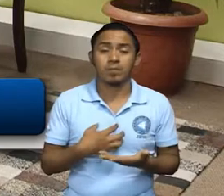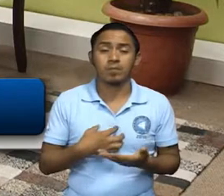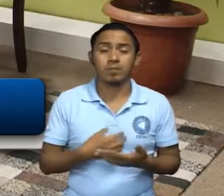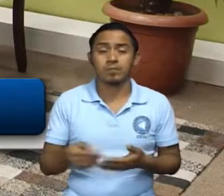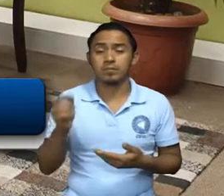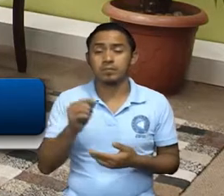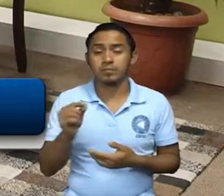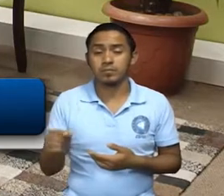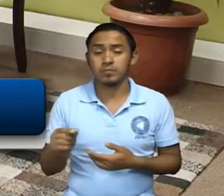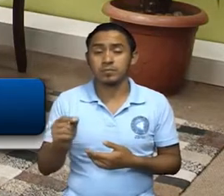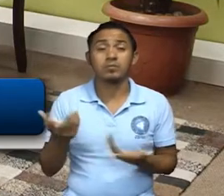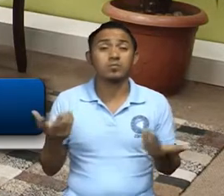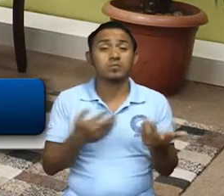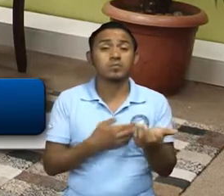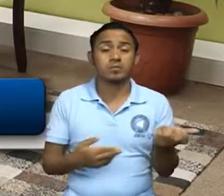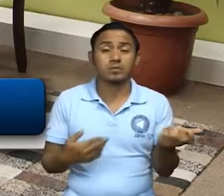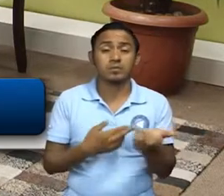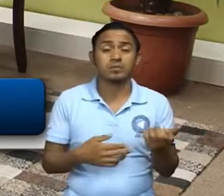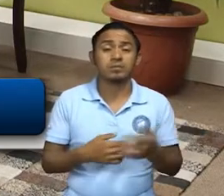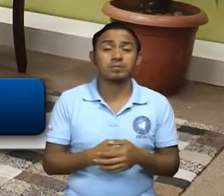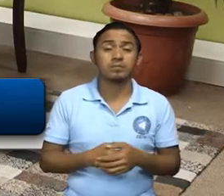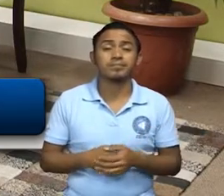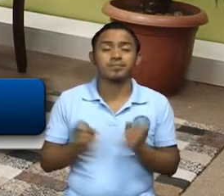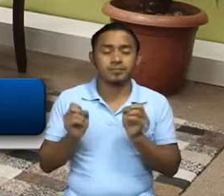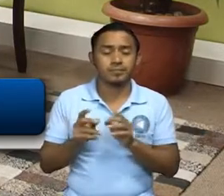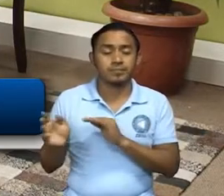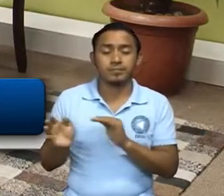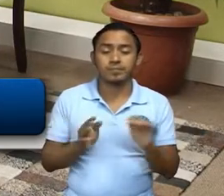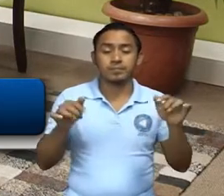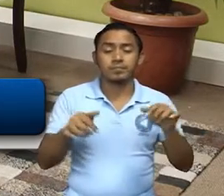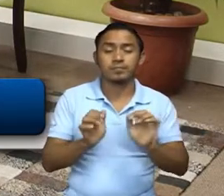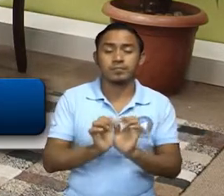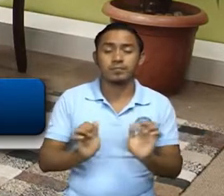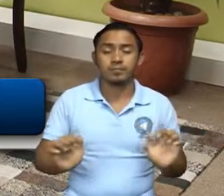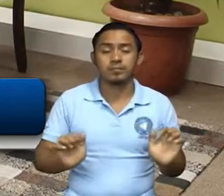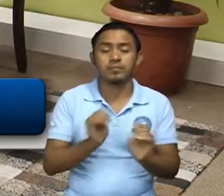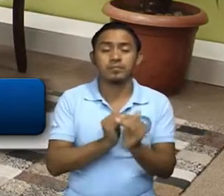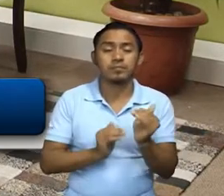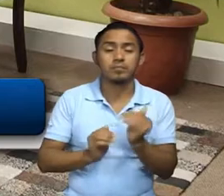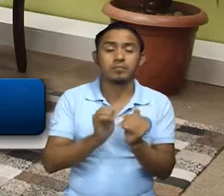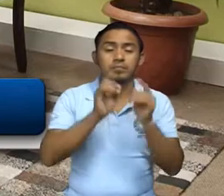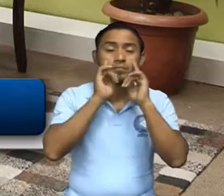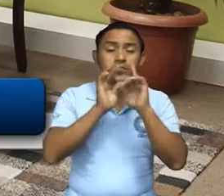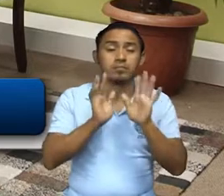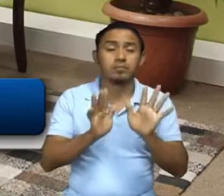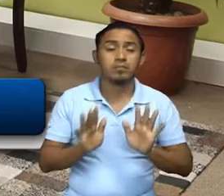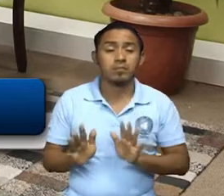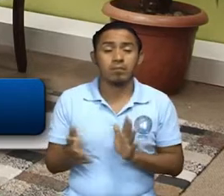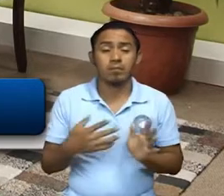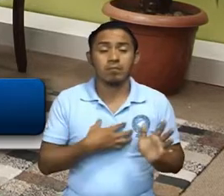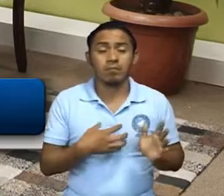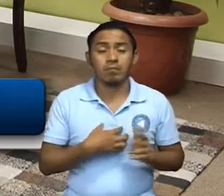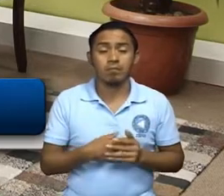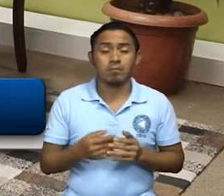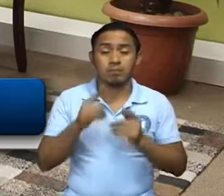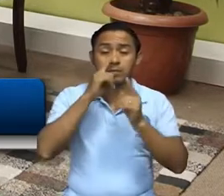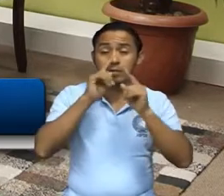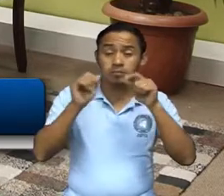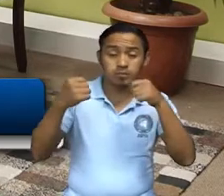sangrado. En el caso de los niños, ¿qué es más particular, doctor? Porque necesitan más cuidado por la vigilancia de que no se